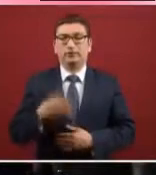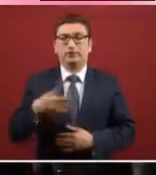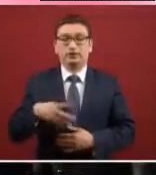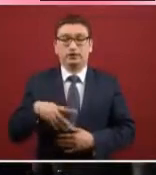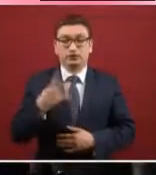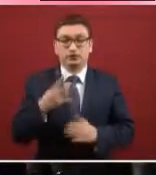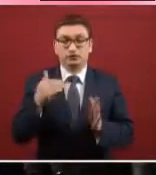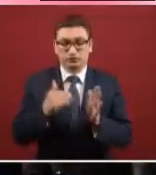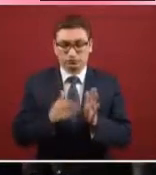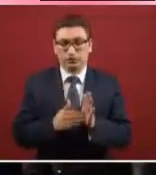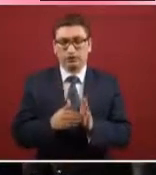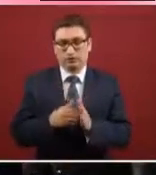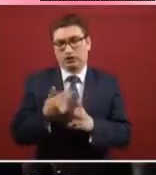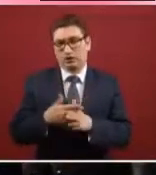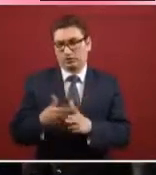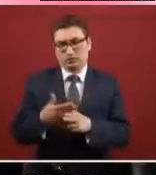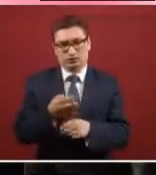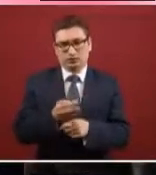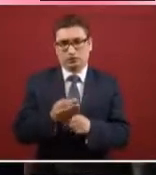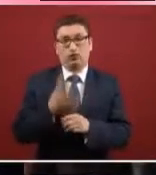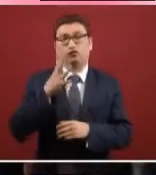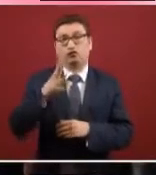Hasta esta fecha no puedo especular sobre.